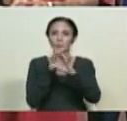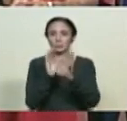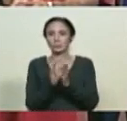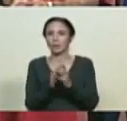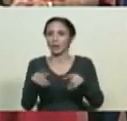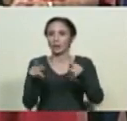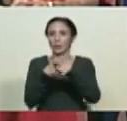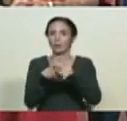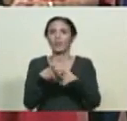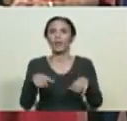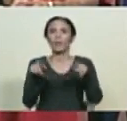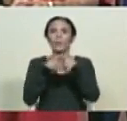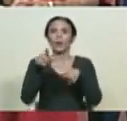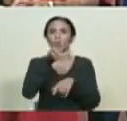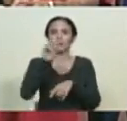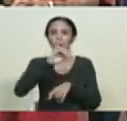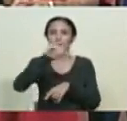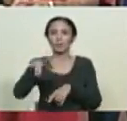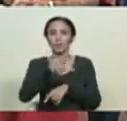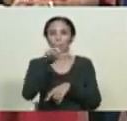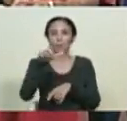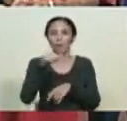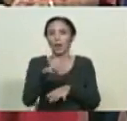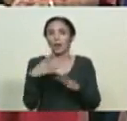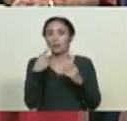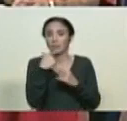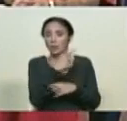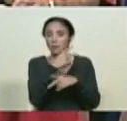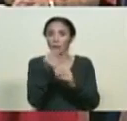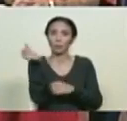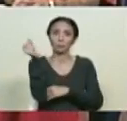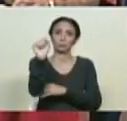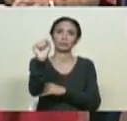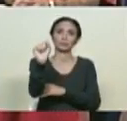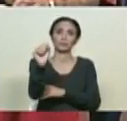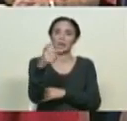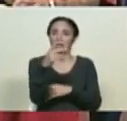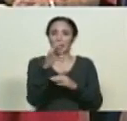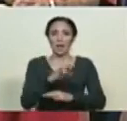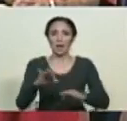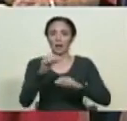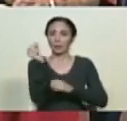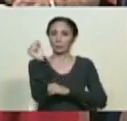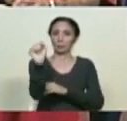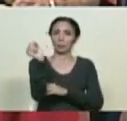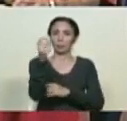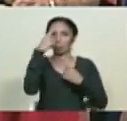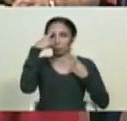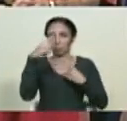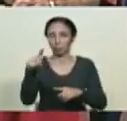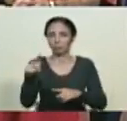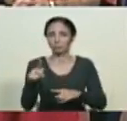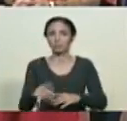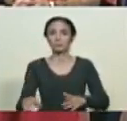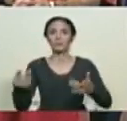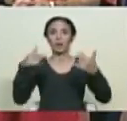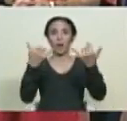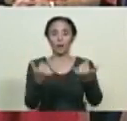el 30 de julio. No lo entendieron, no lo quisieron entender. Luego vino